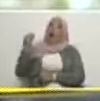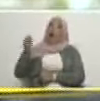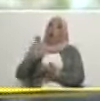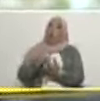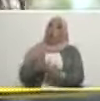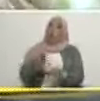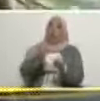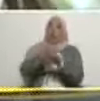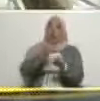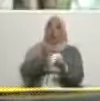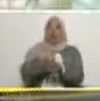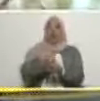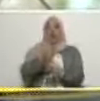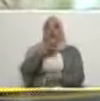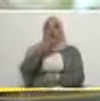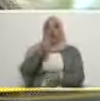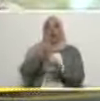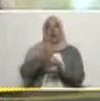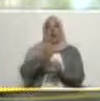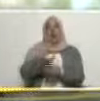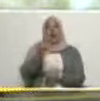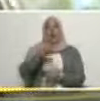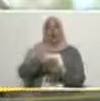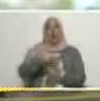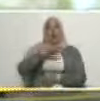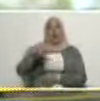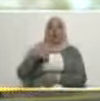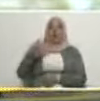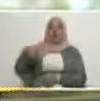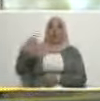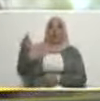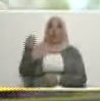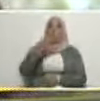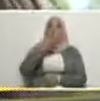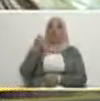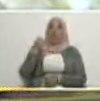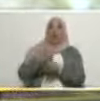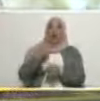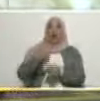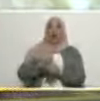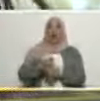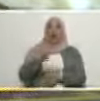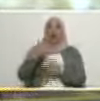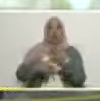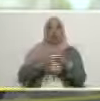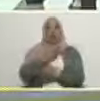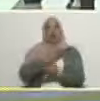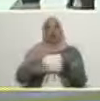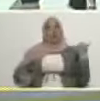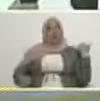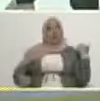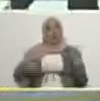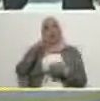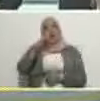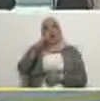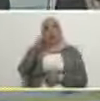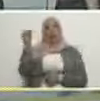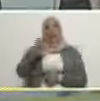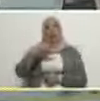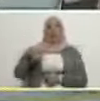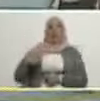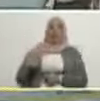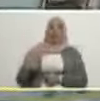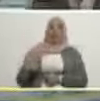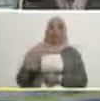muestra gigante de lo que viene que es mucho mejor y es al lado de usted, presidente Nicolás Maduro.